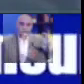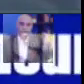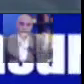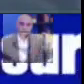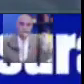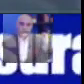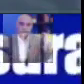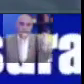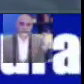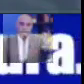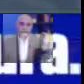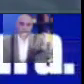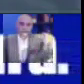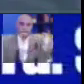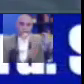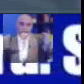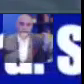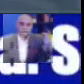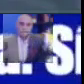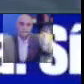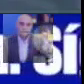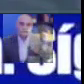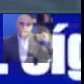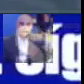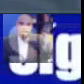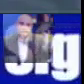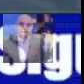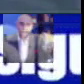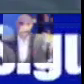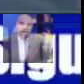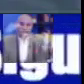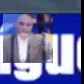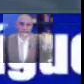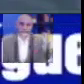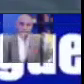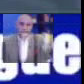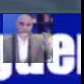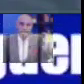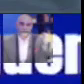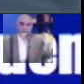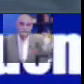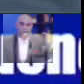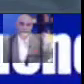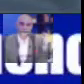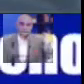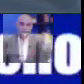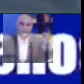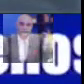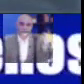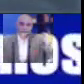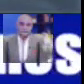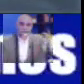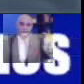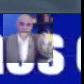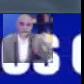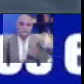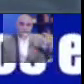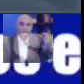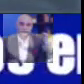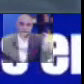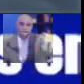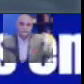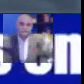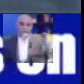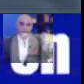polvo. Entonces, eso es importante. También se propone reducción al 33% de